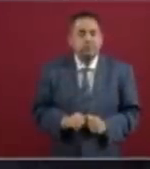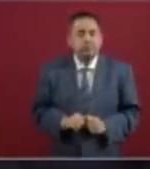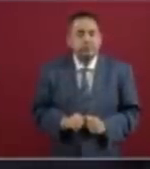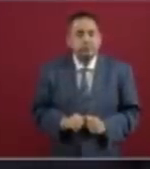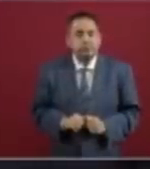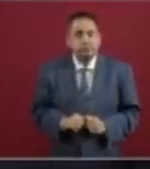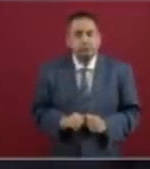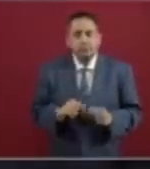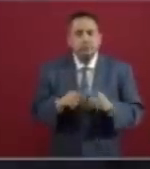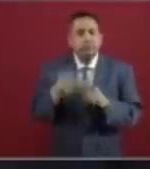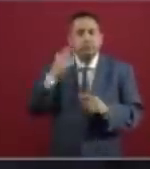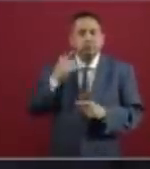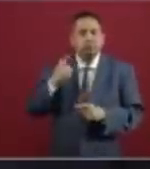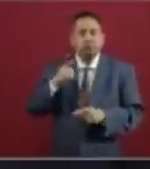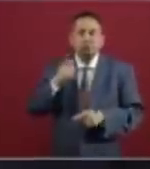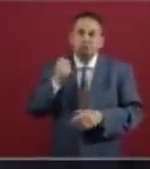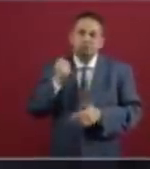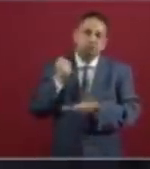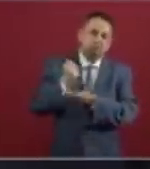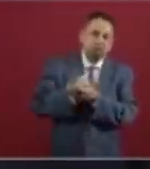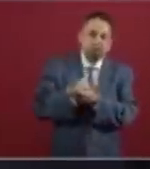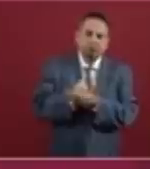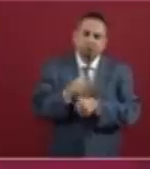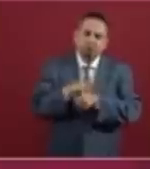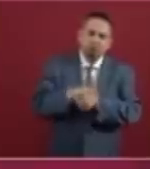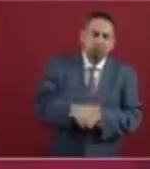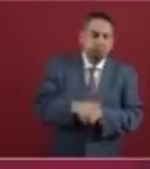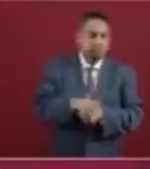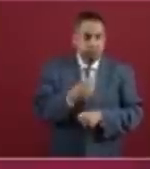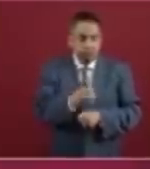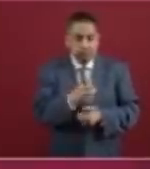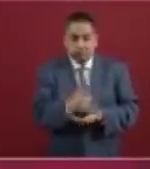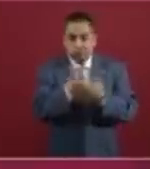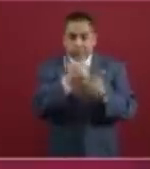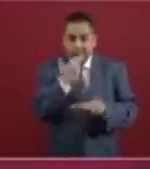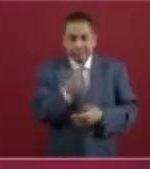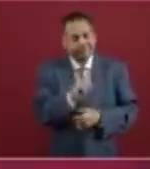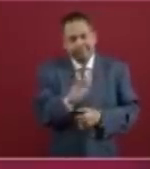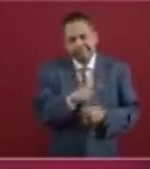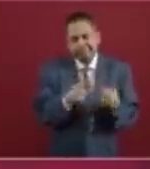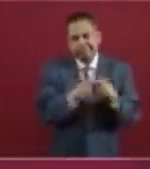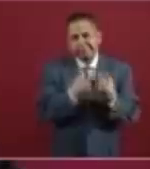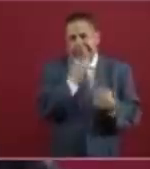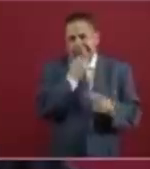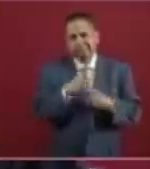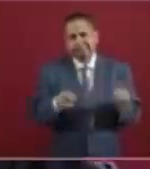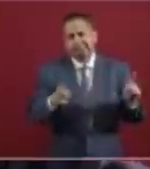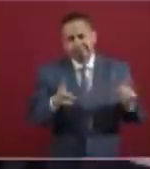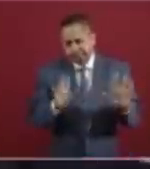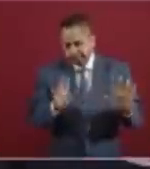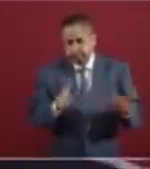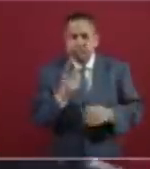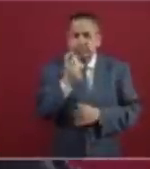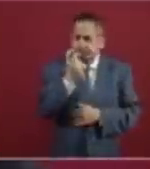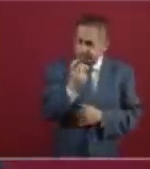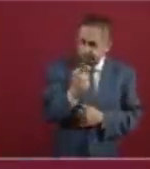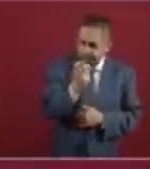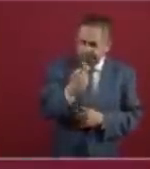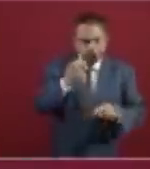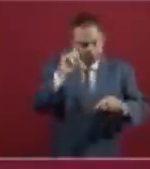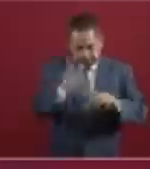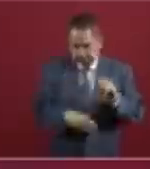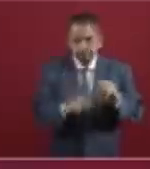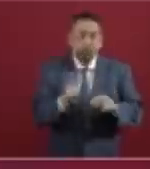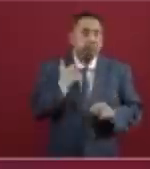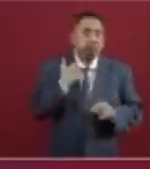fue algo impuesto que en vez de ayudar perjudicó. Por eso hay que